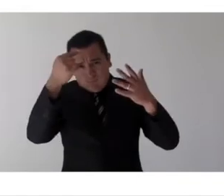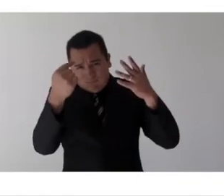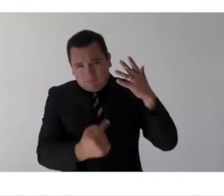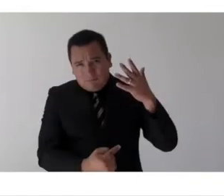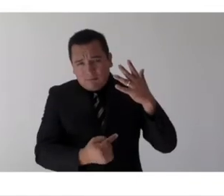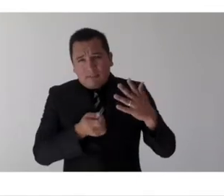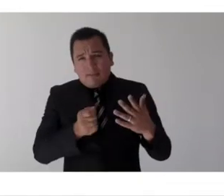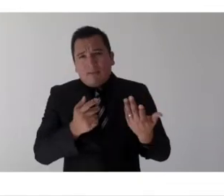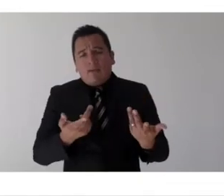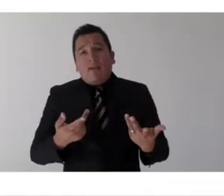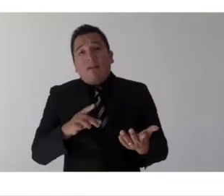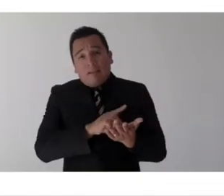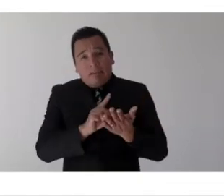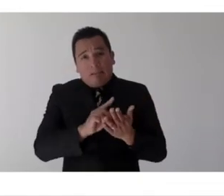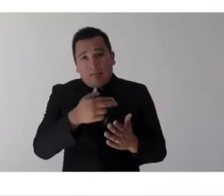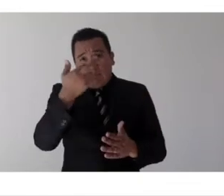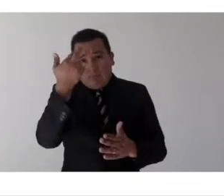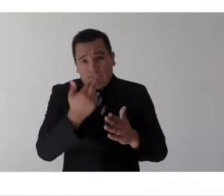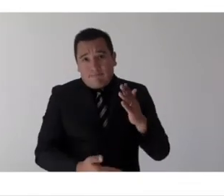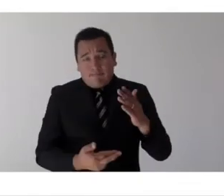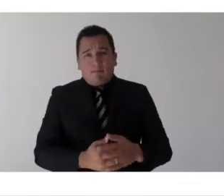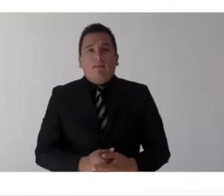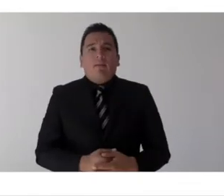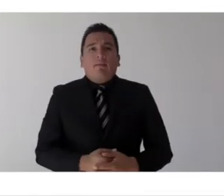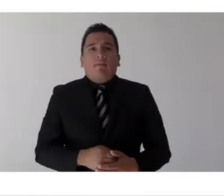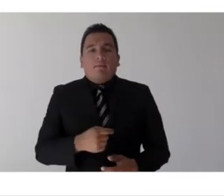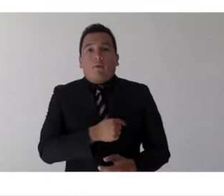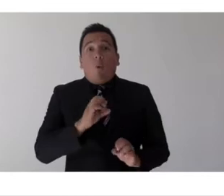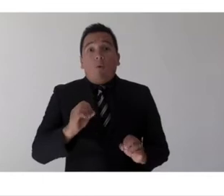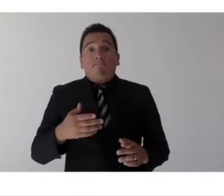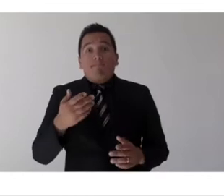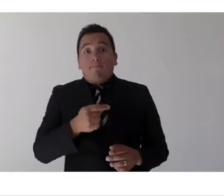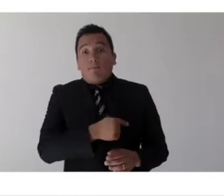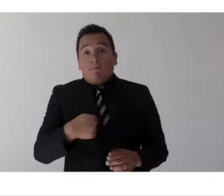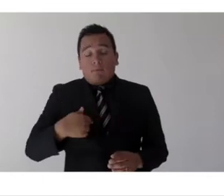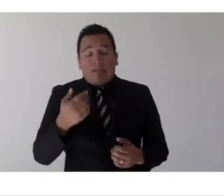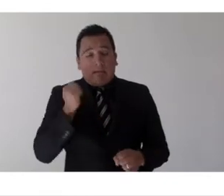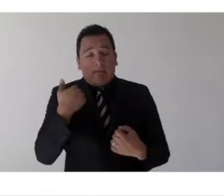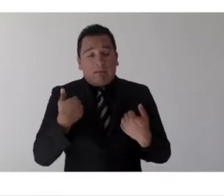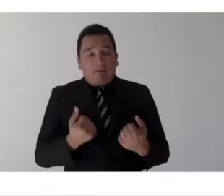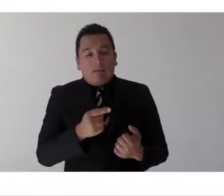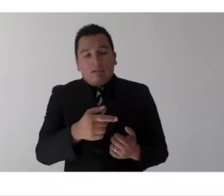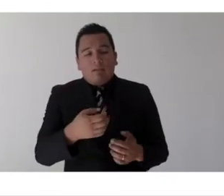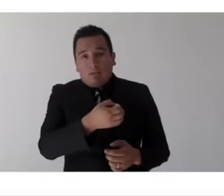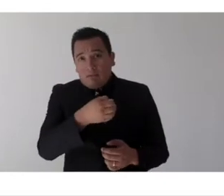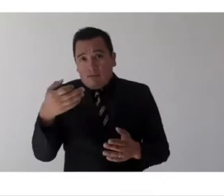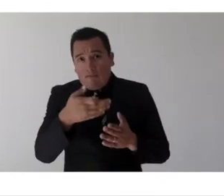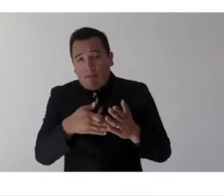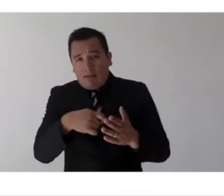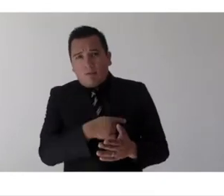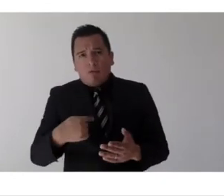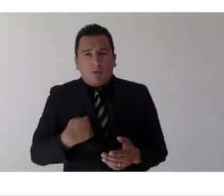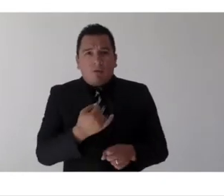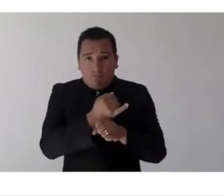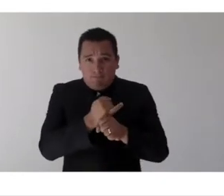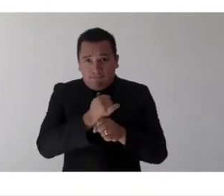y donde había una menor capacidad de organización. Entonces identificamos 7 grandes causas. La primera de ellas